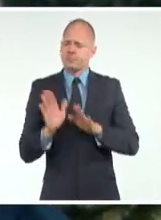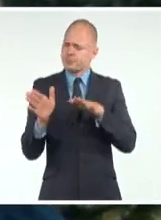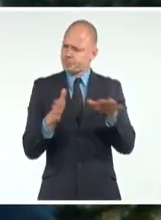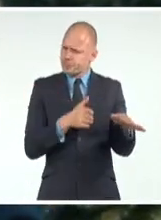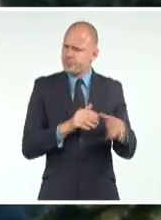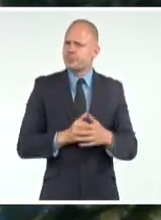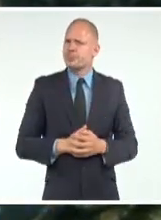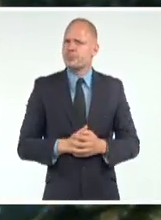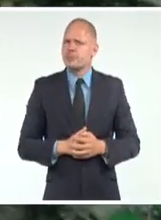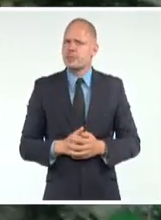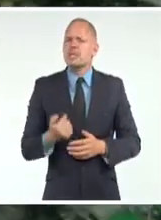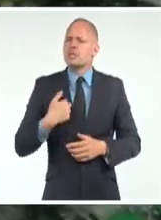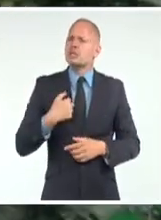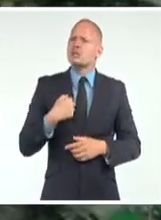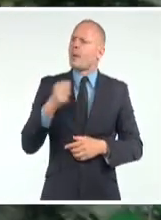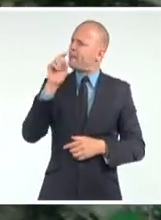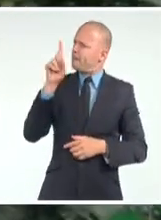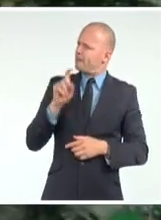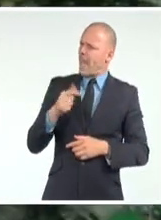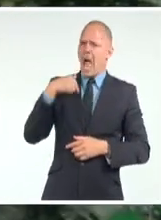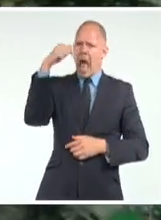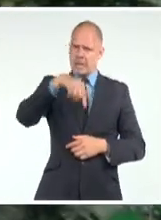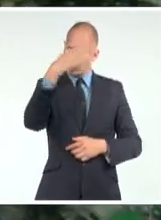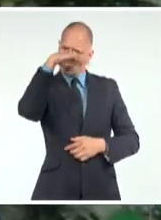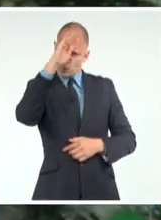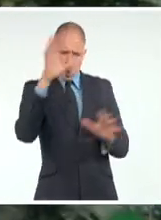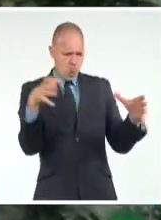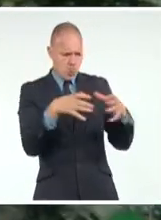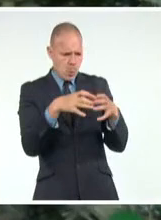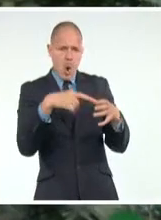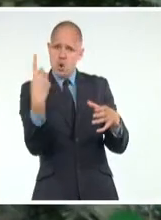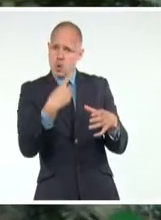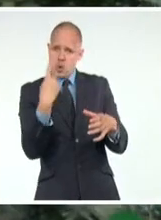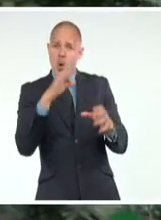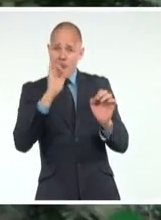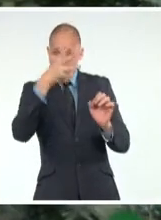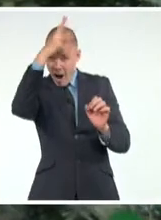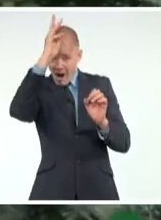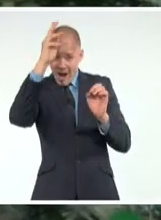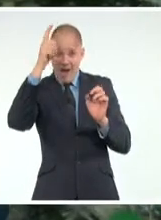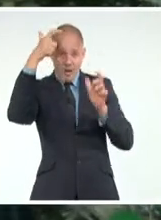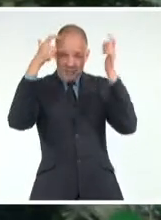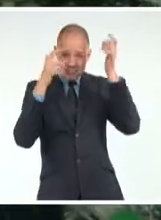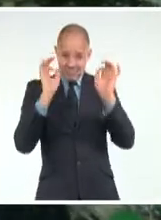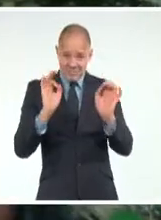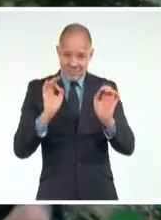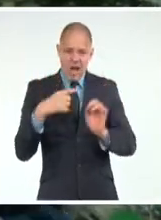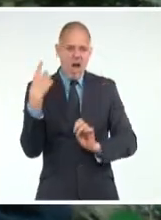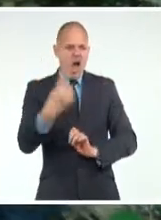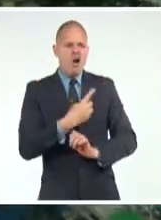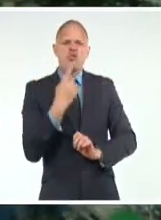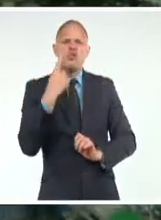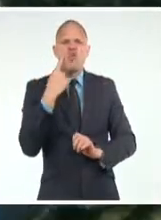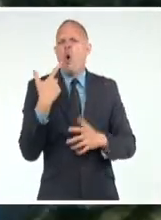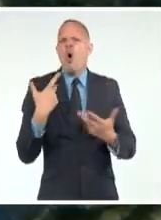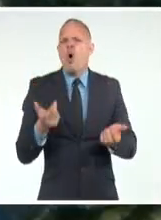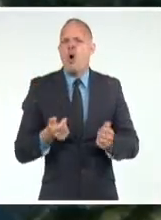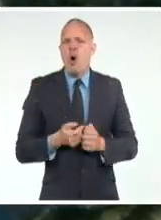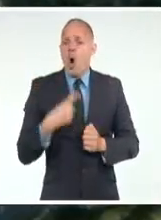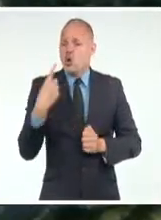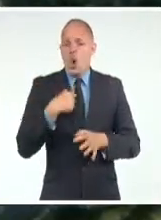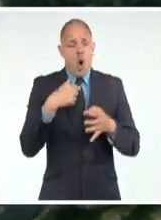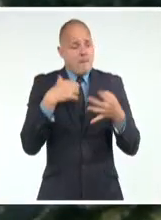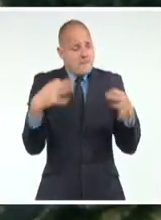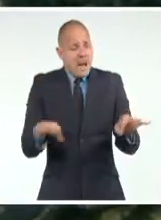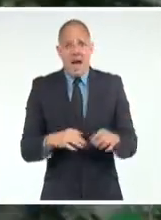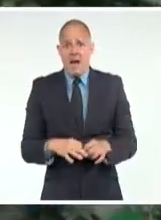mujeres que integran esta brigada? Hombres y mujeres de origen muy humilde, de los estratos más humildes de la sociedad, de cualquier rincón de Cuba, jóvenes